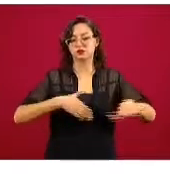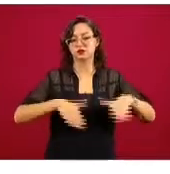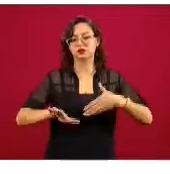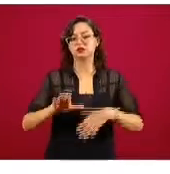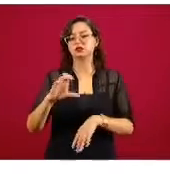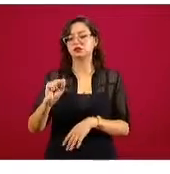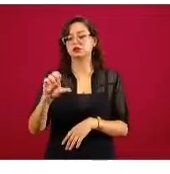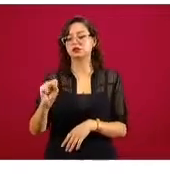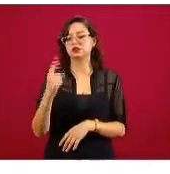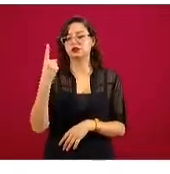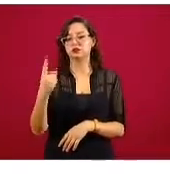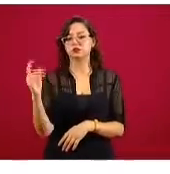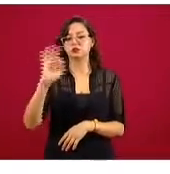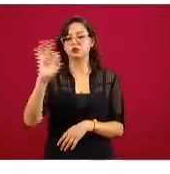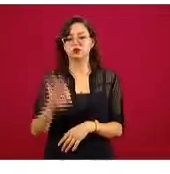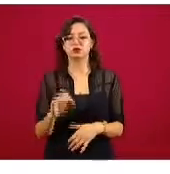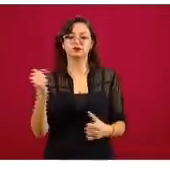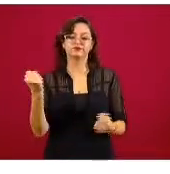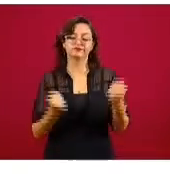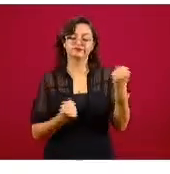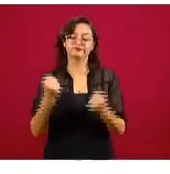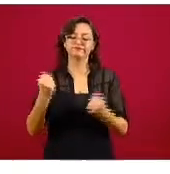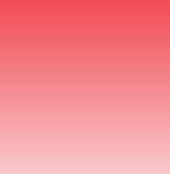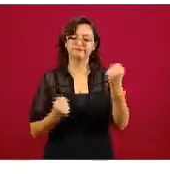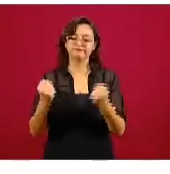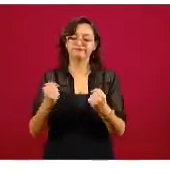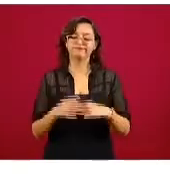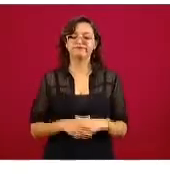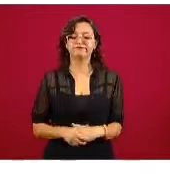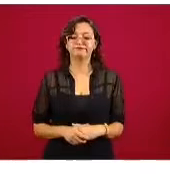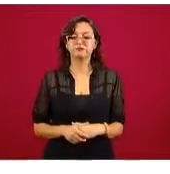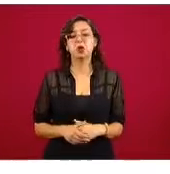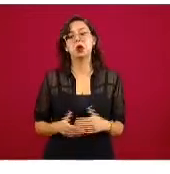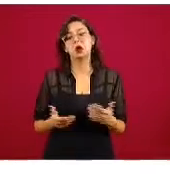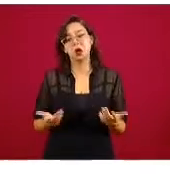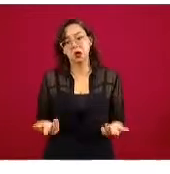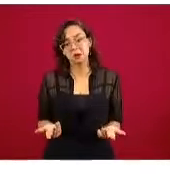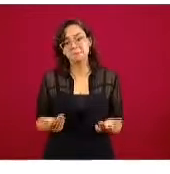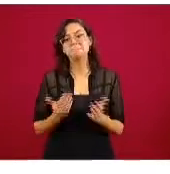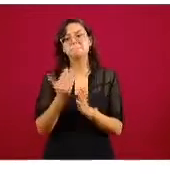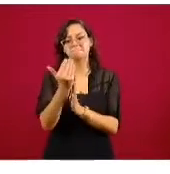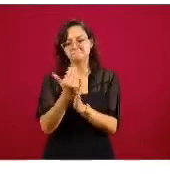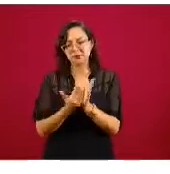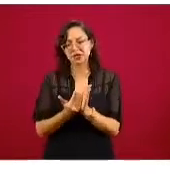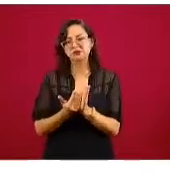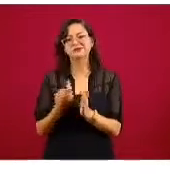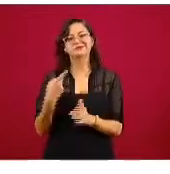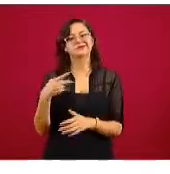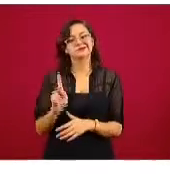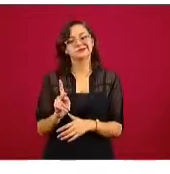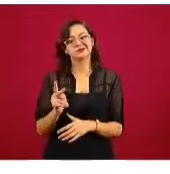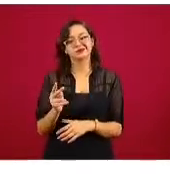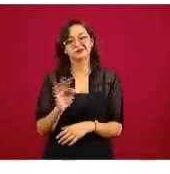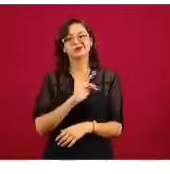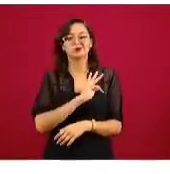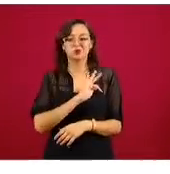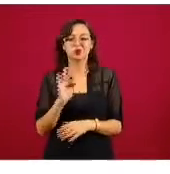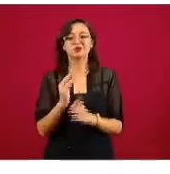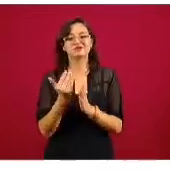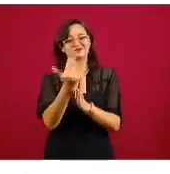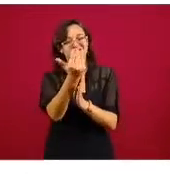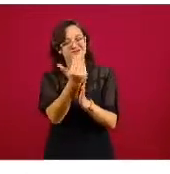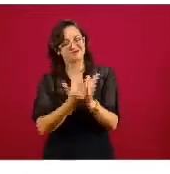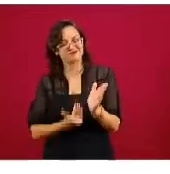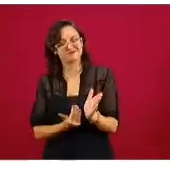y 61% para el manejo de autos privados. No está mal, pero no es tan importante como ha